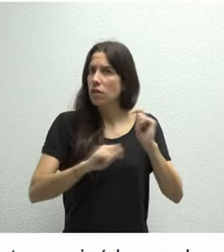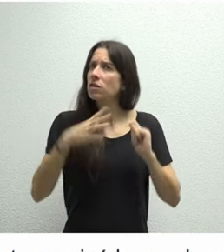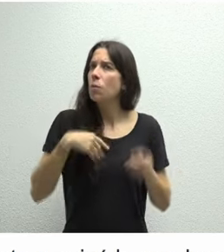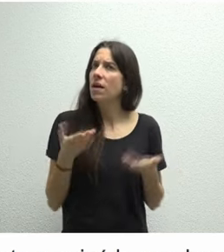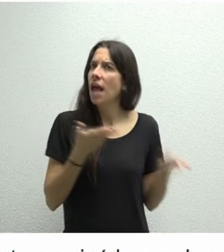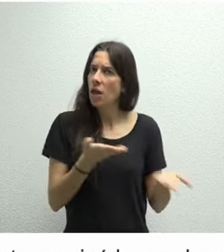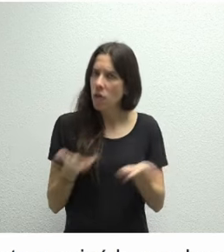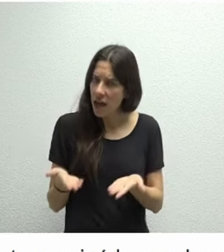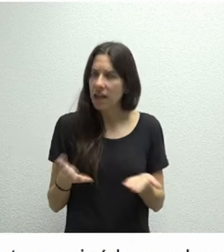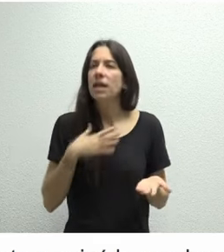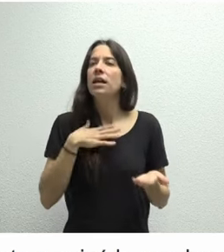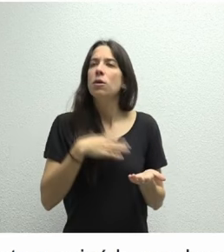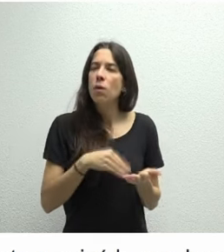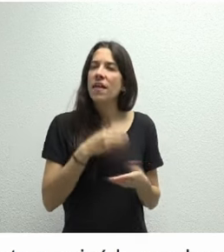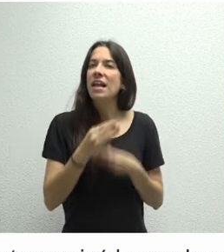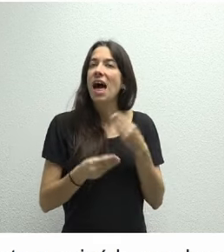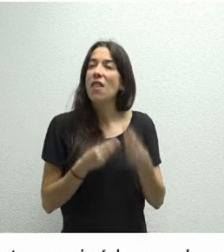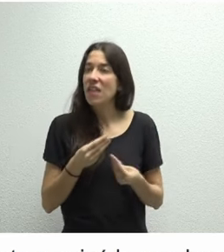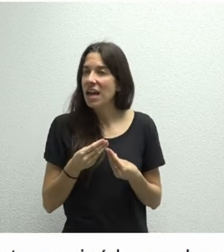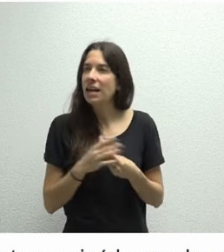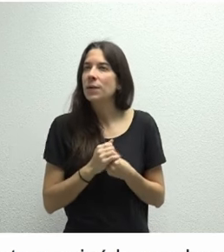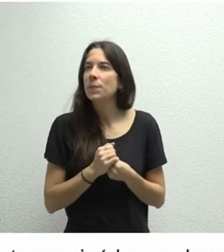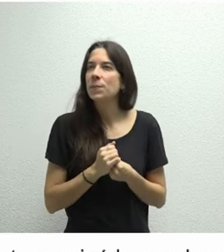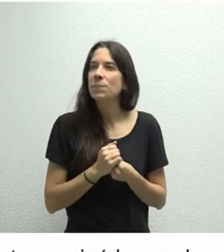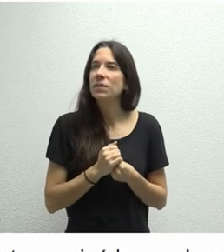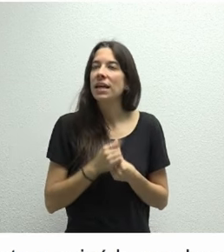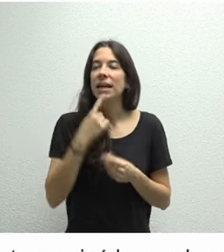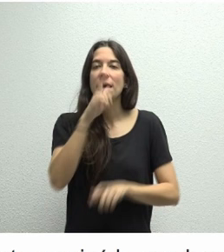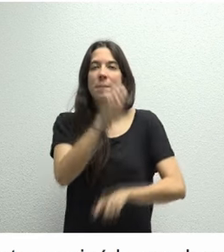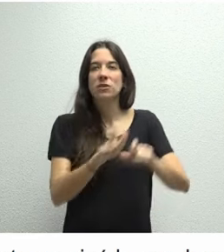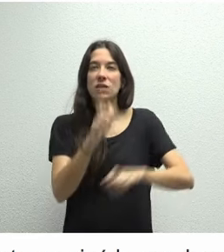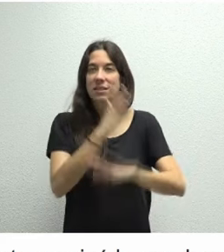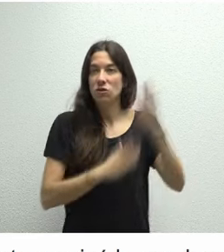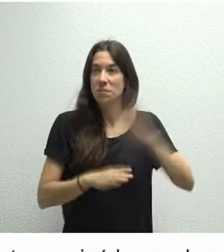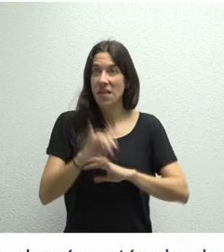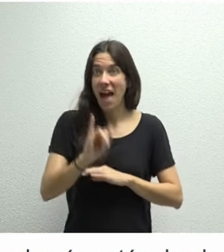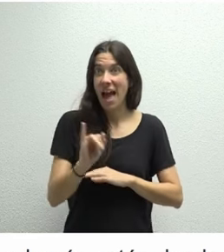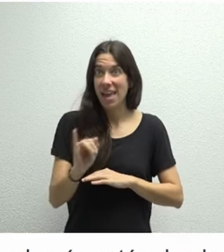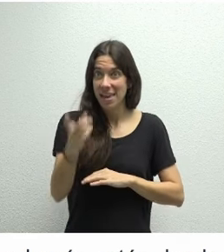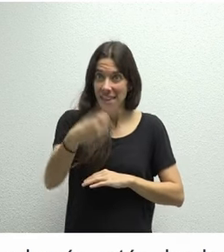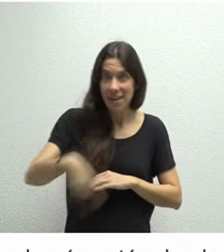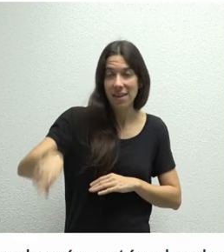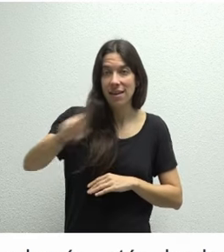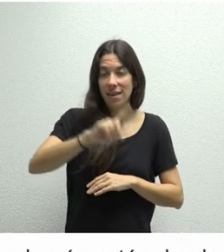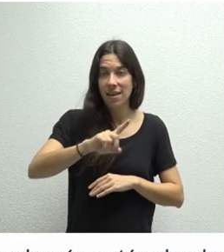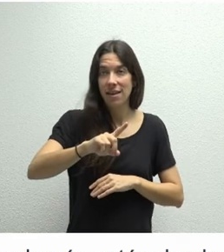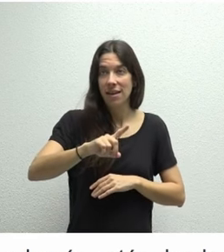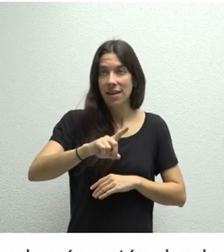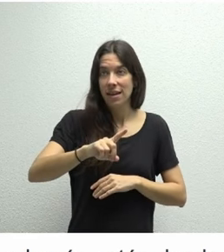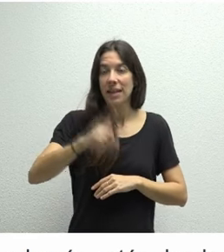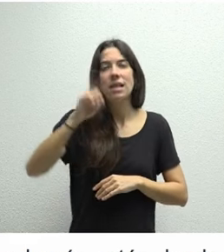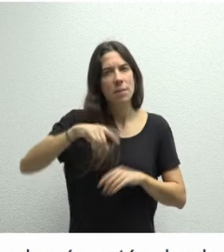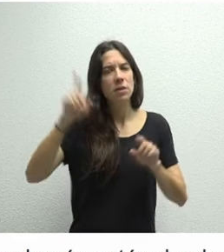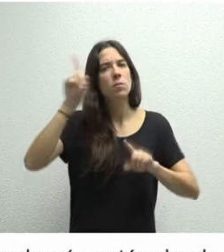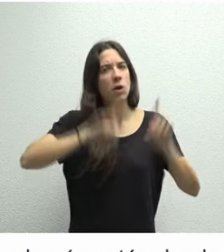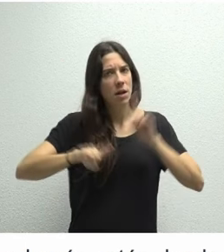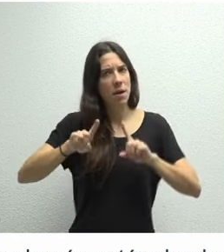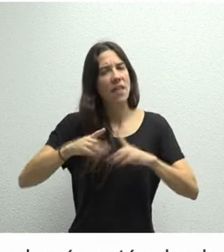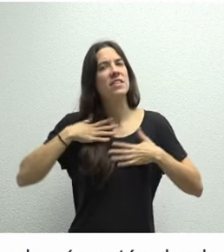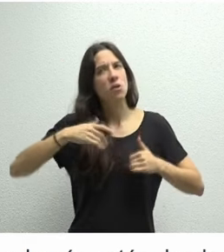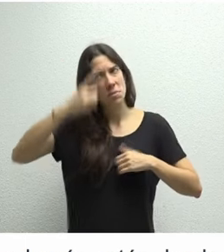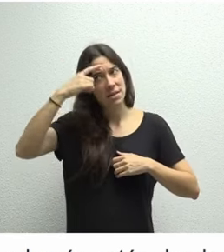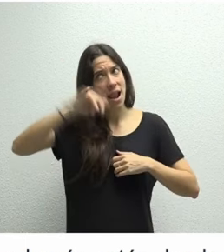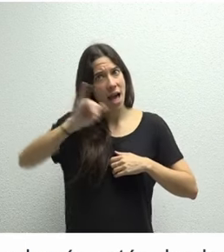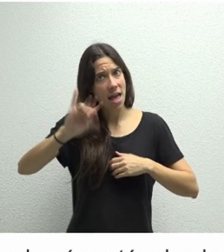eh hacer que que las personas con discapacidad y y salud y tengan un problema de Salud Mental